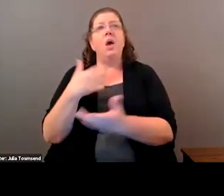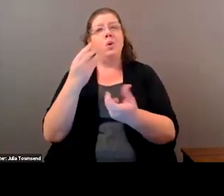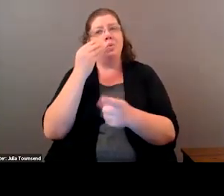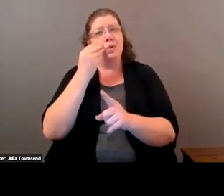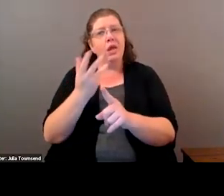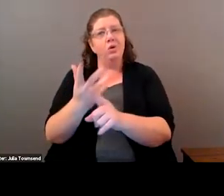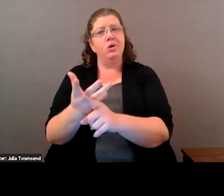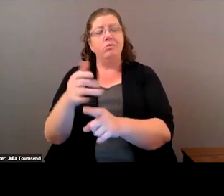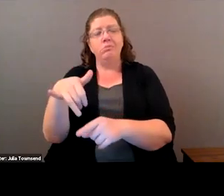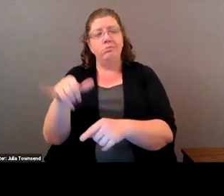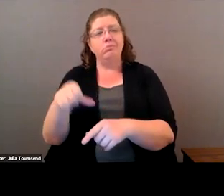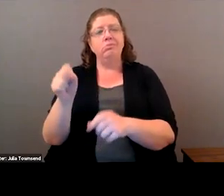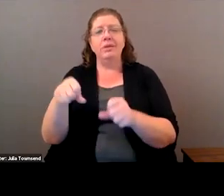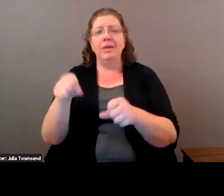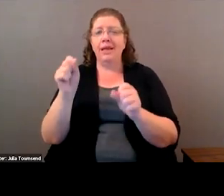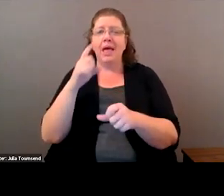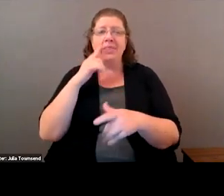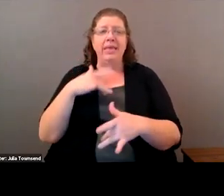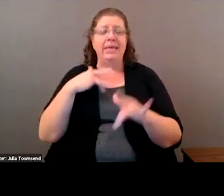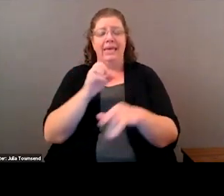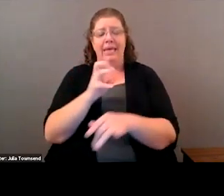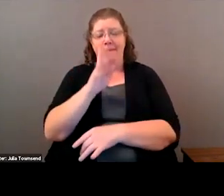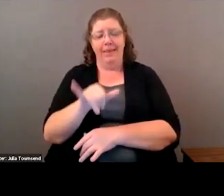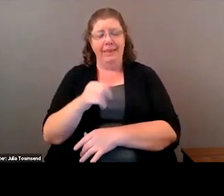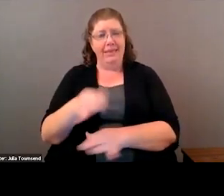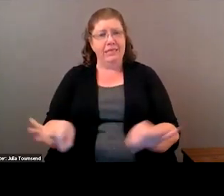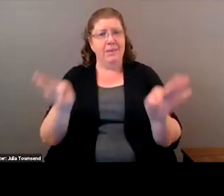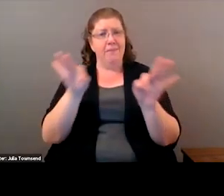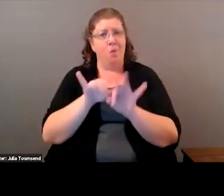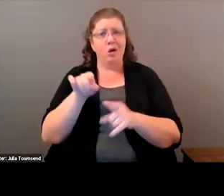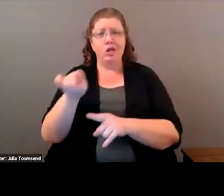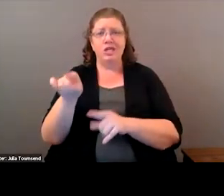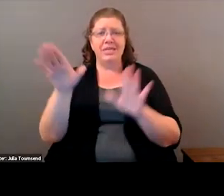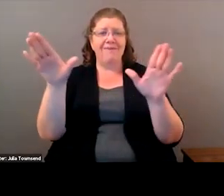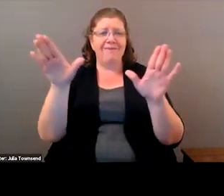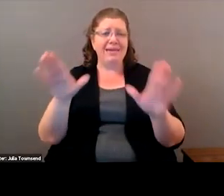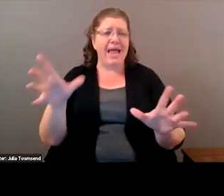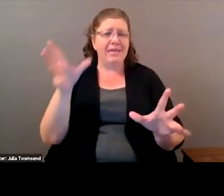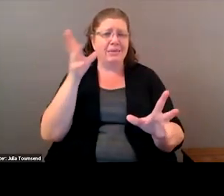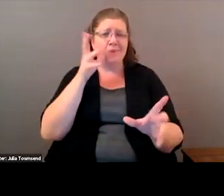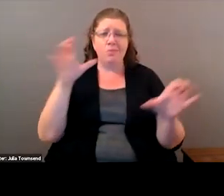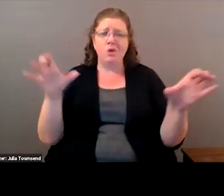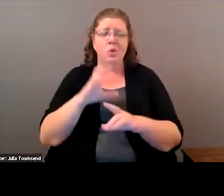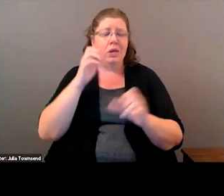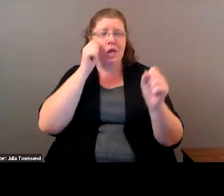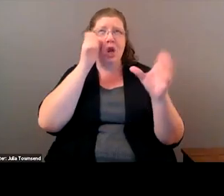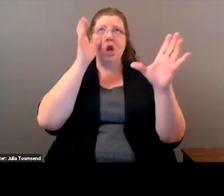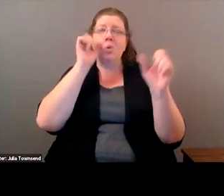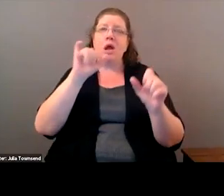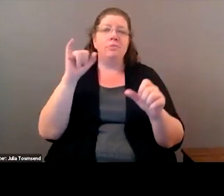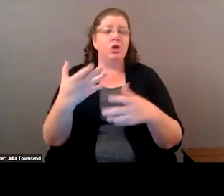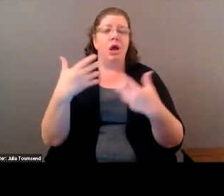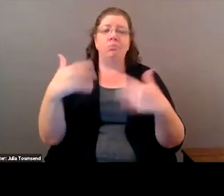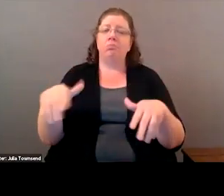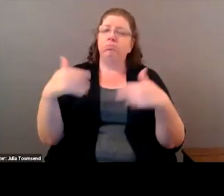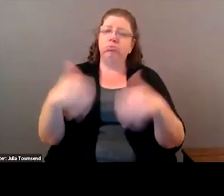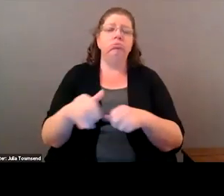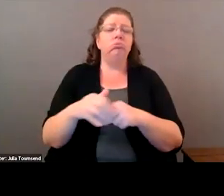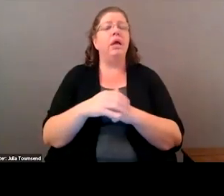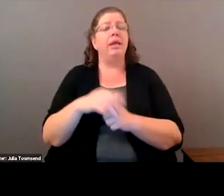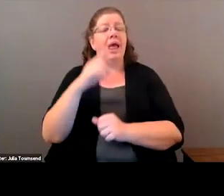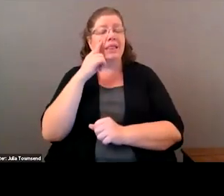y quería dejarles saber que si me parece que la empatía es muy importante y me parece que ya es una mamá fantástica que hace un trabajo